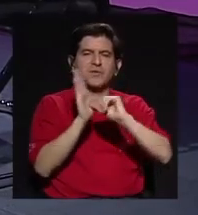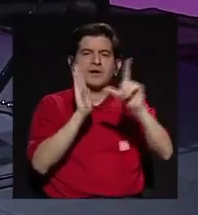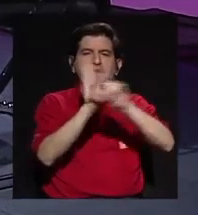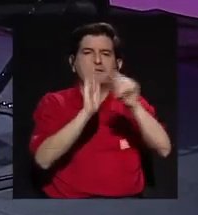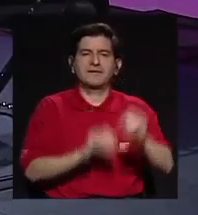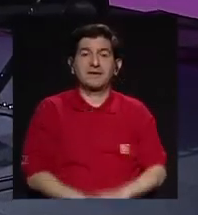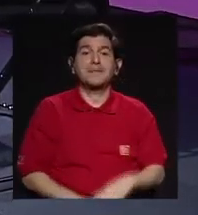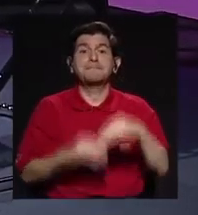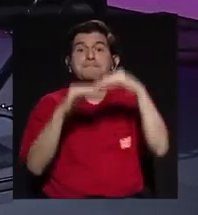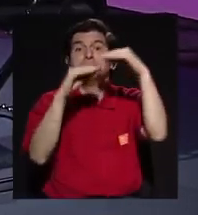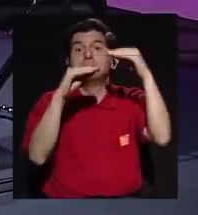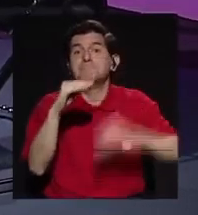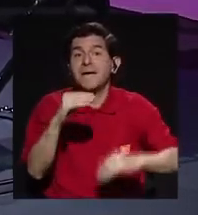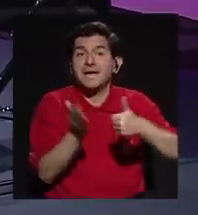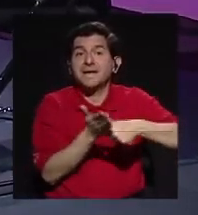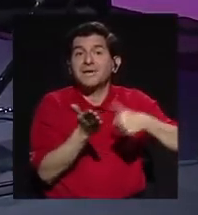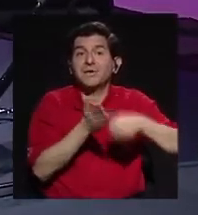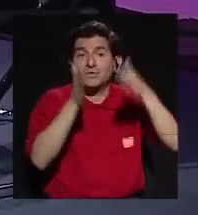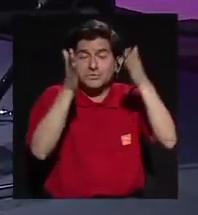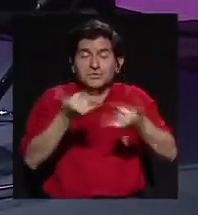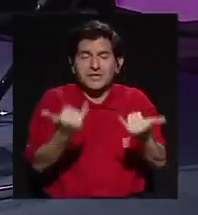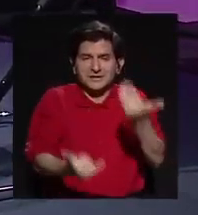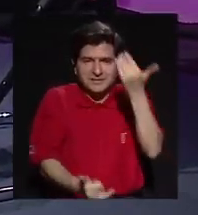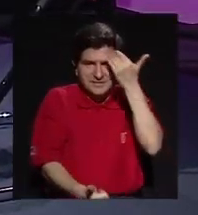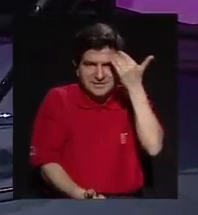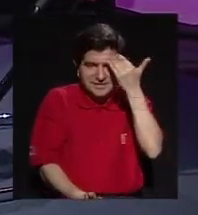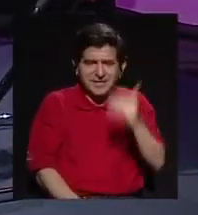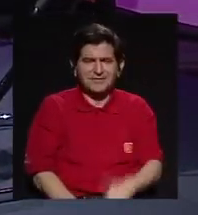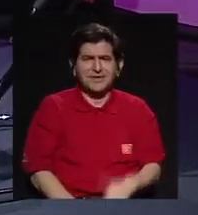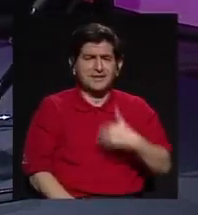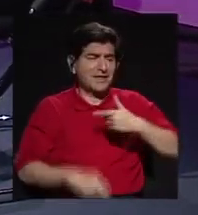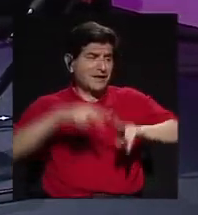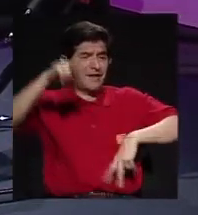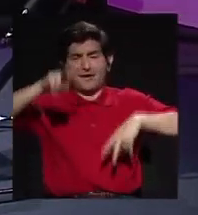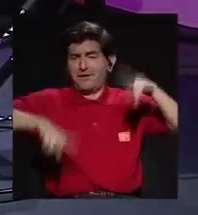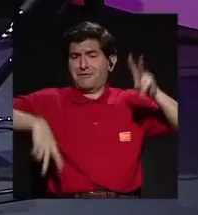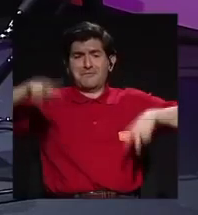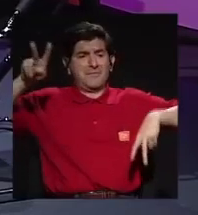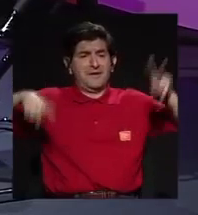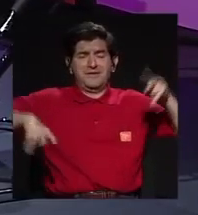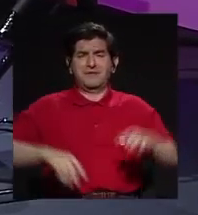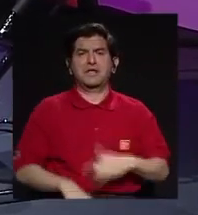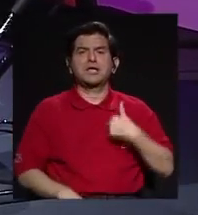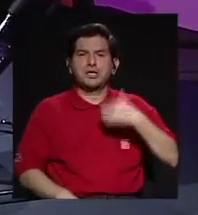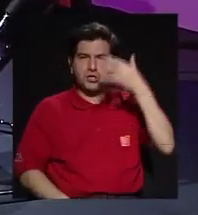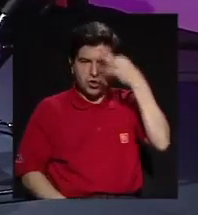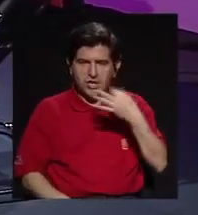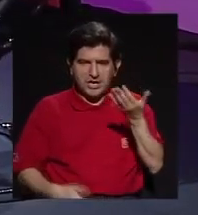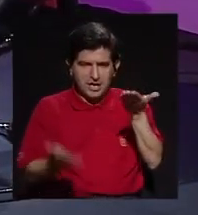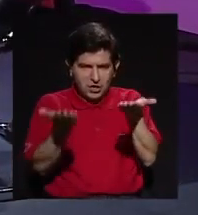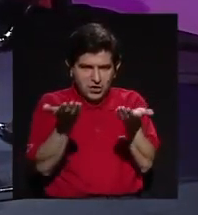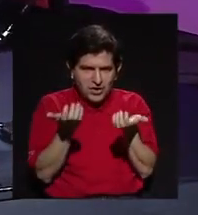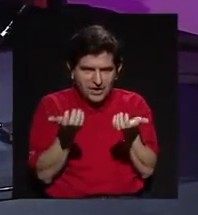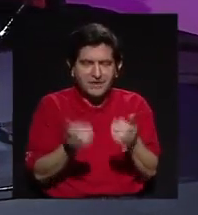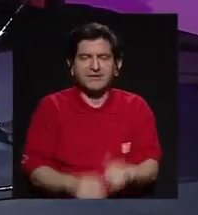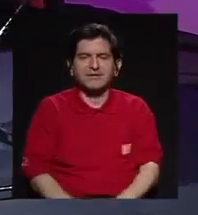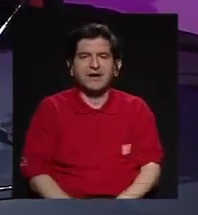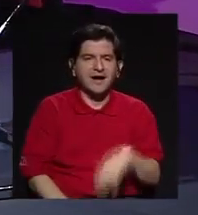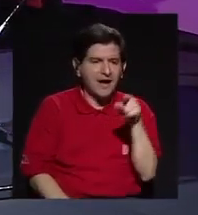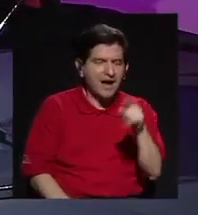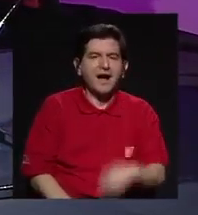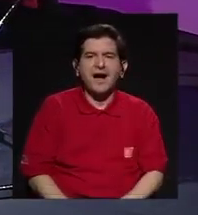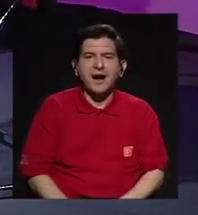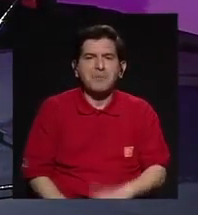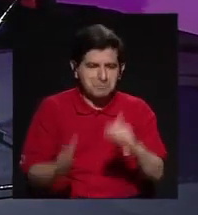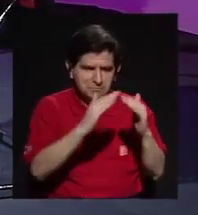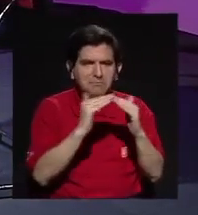legislativa, menos los electores que ya sabemos que tienen una gran volatilidad, y yo quiero creer que tenemos una ciudadanía con una